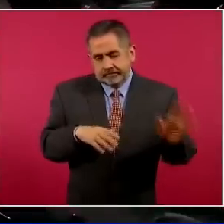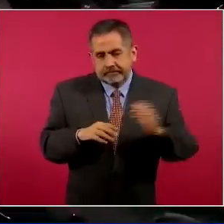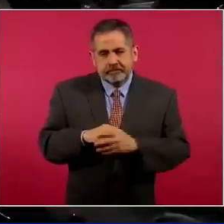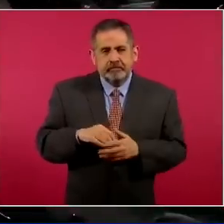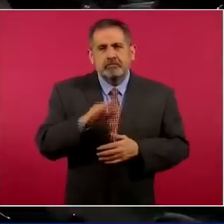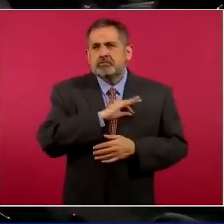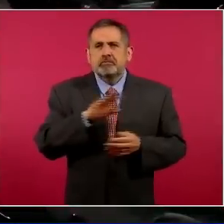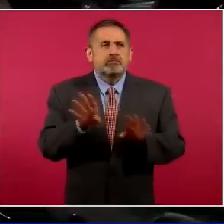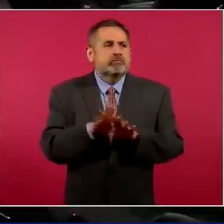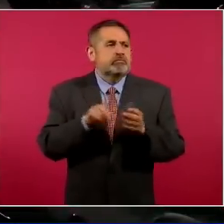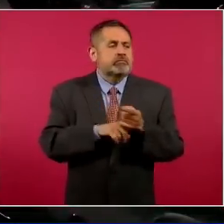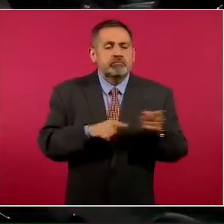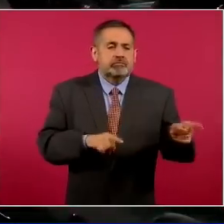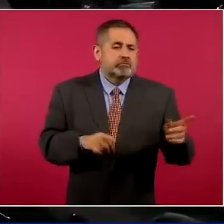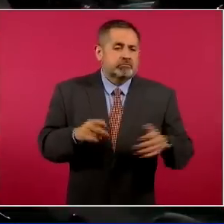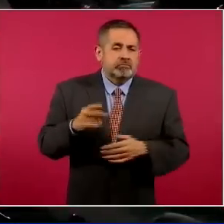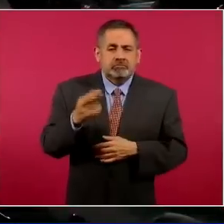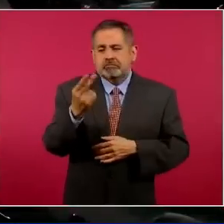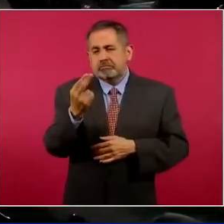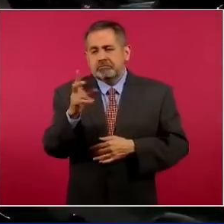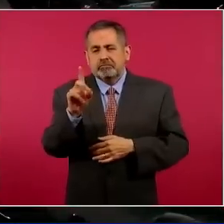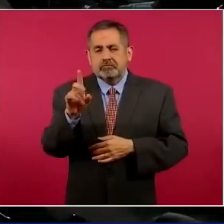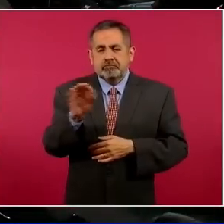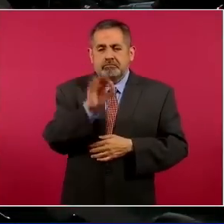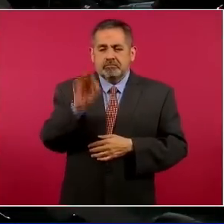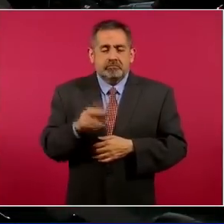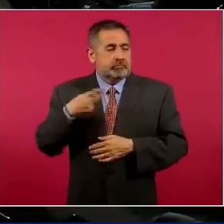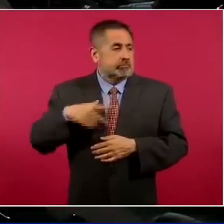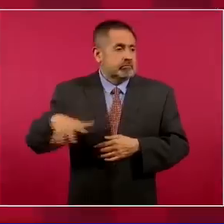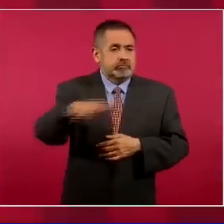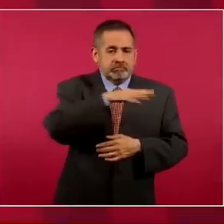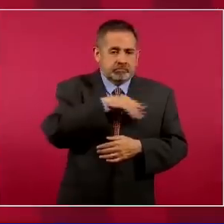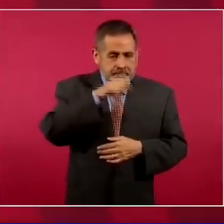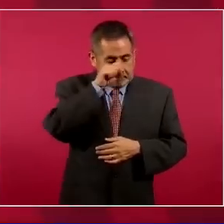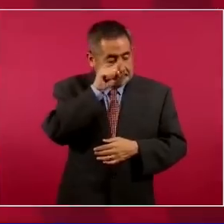Son como el 25, el 30% de la población,